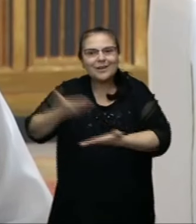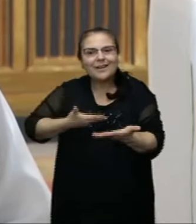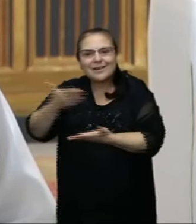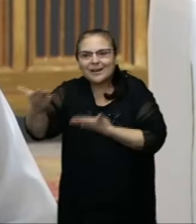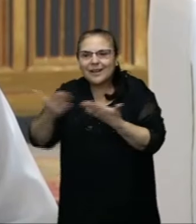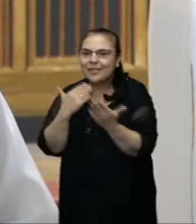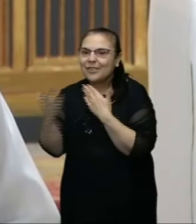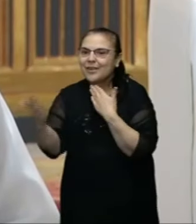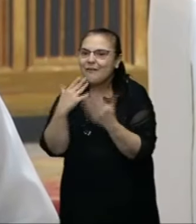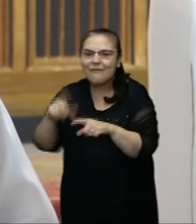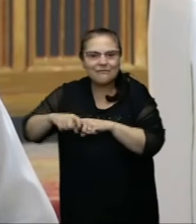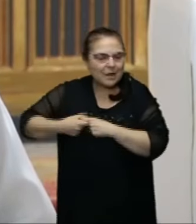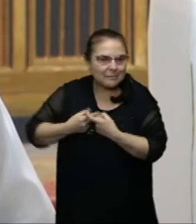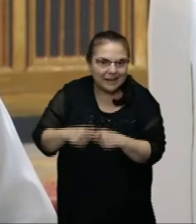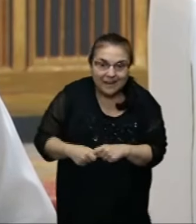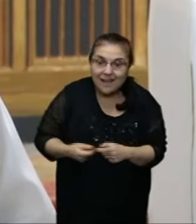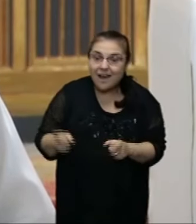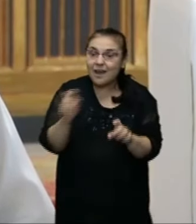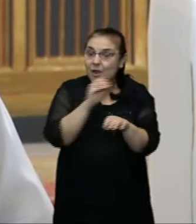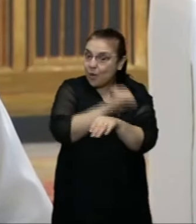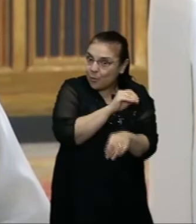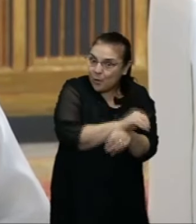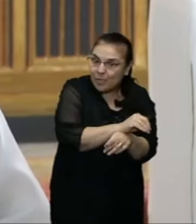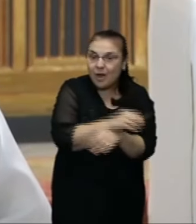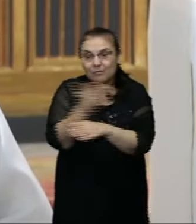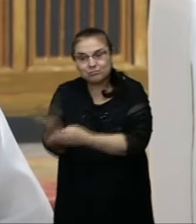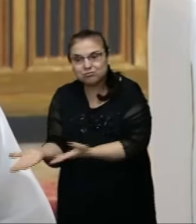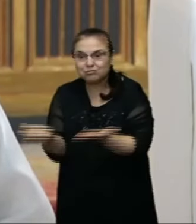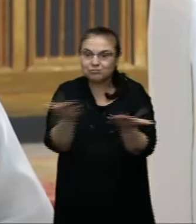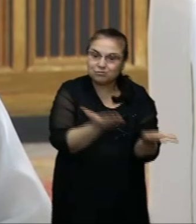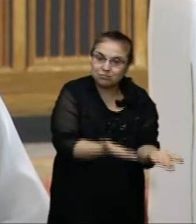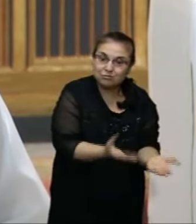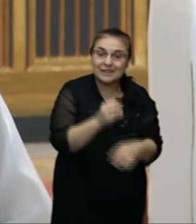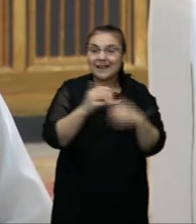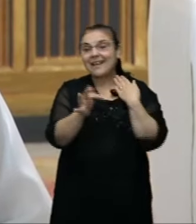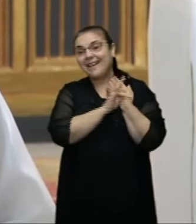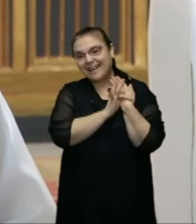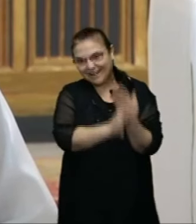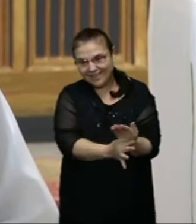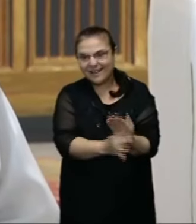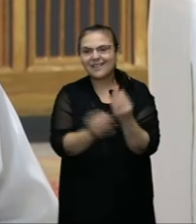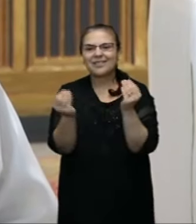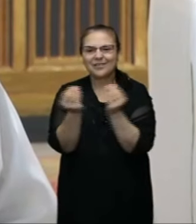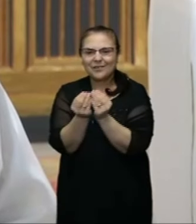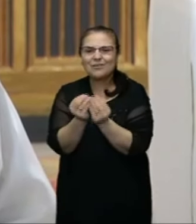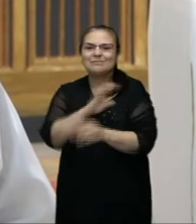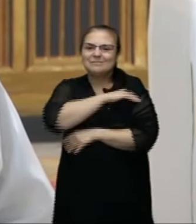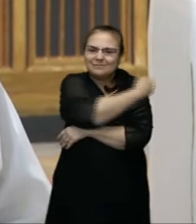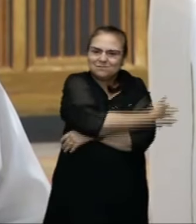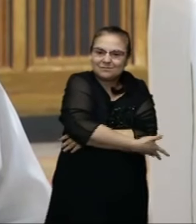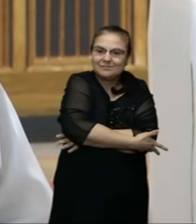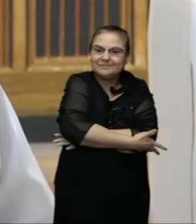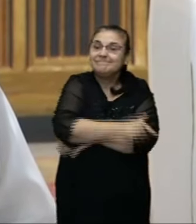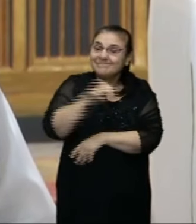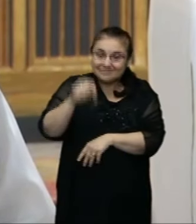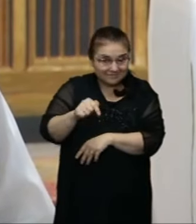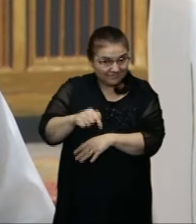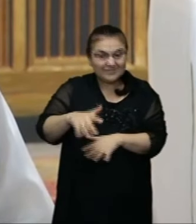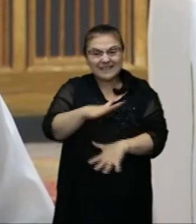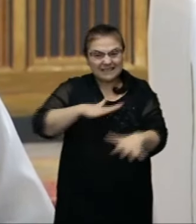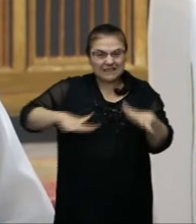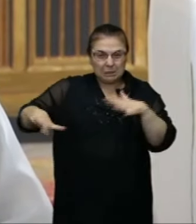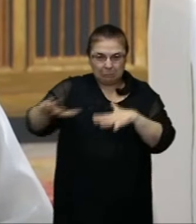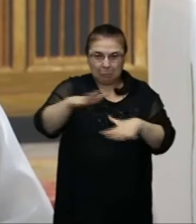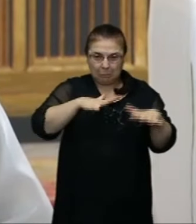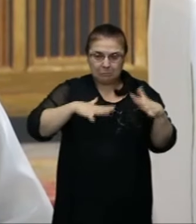nosotros, a poder cuidarnos unos a otros, a vivir la caridad con el prójimo. En este ambiente hostil, nosotros